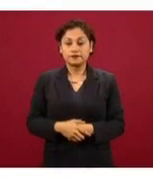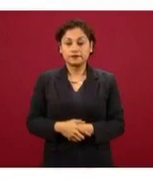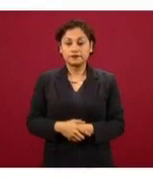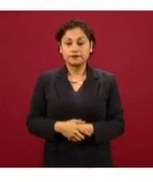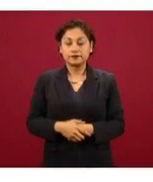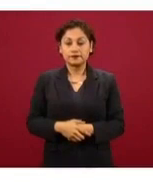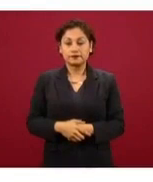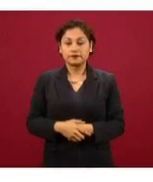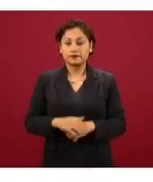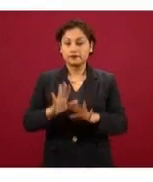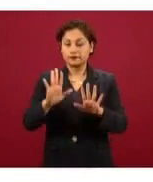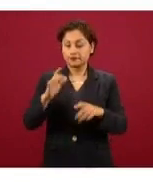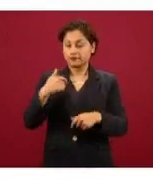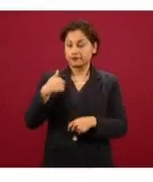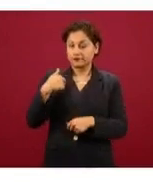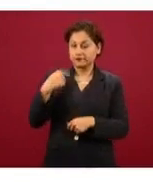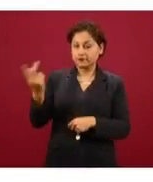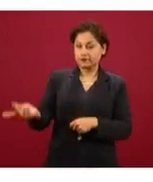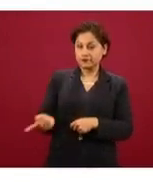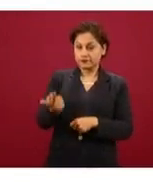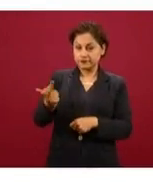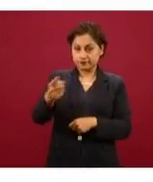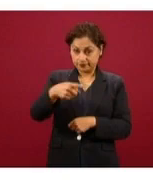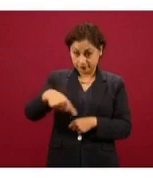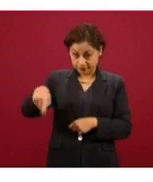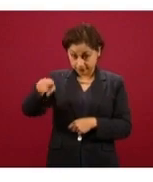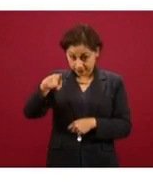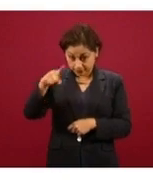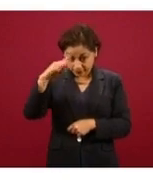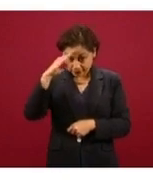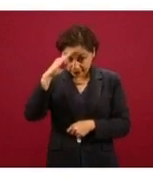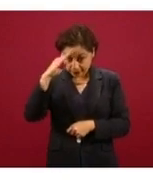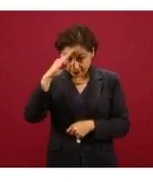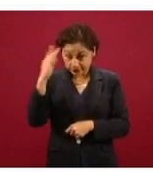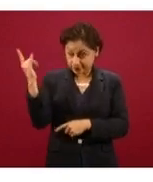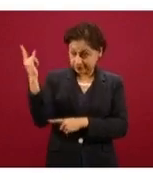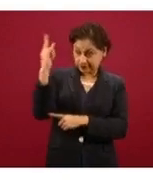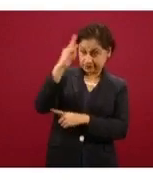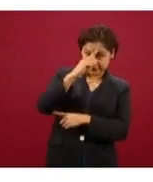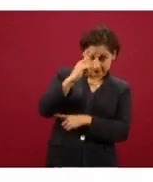¿Ustedes creen que hace falta esto?